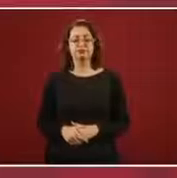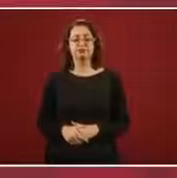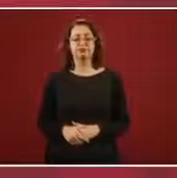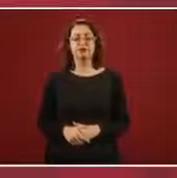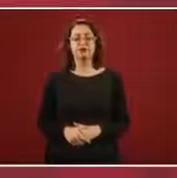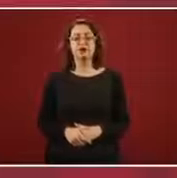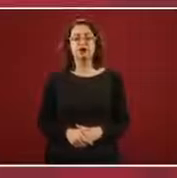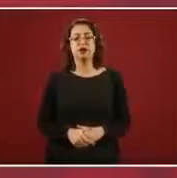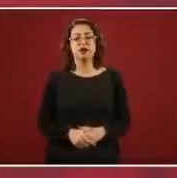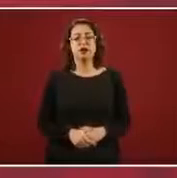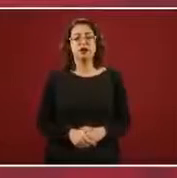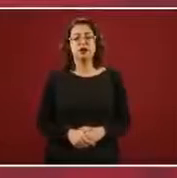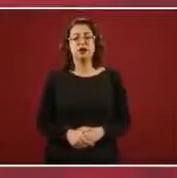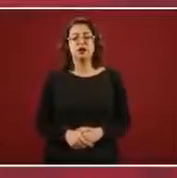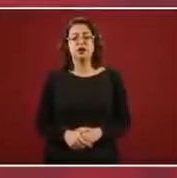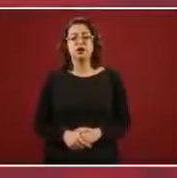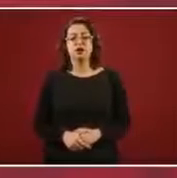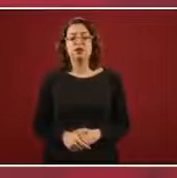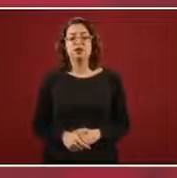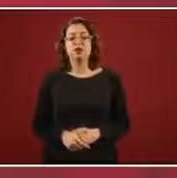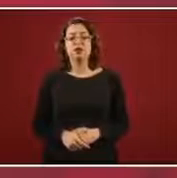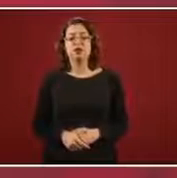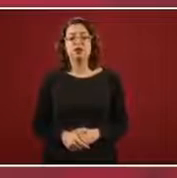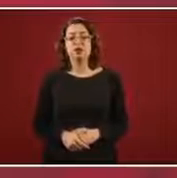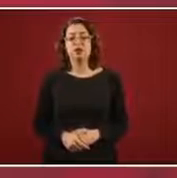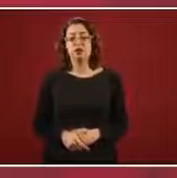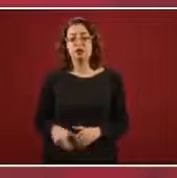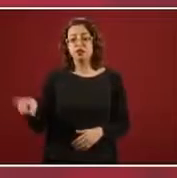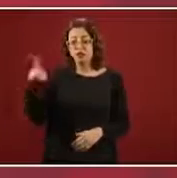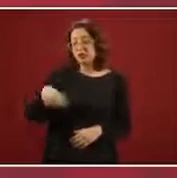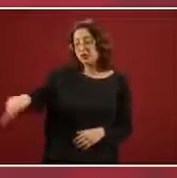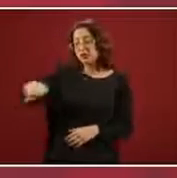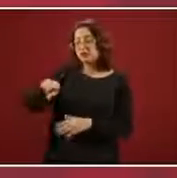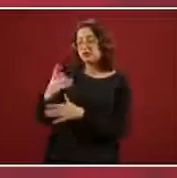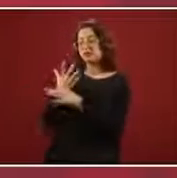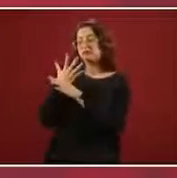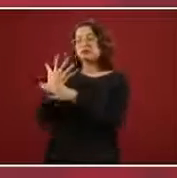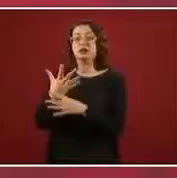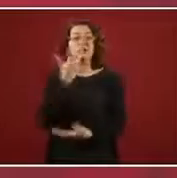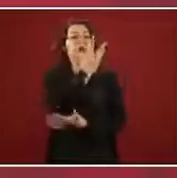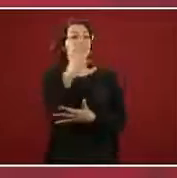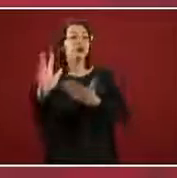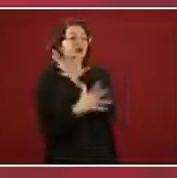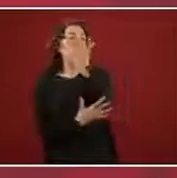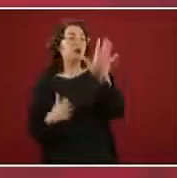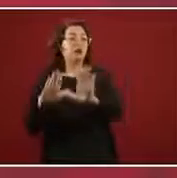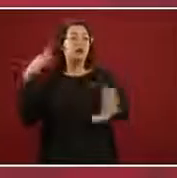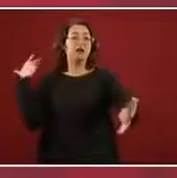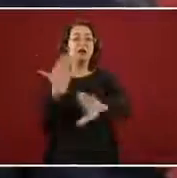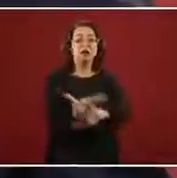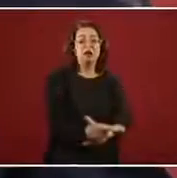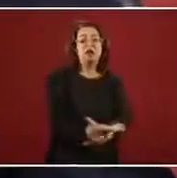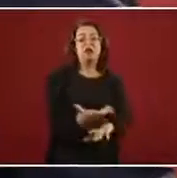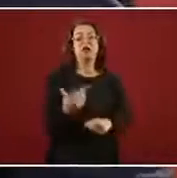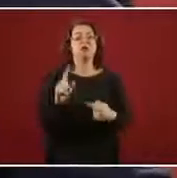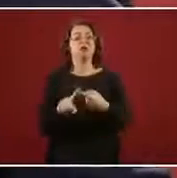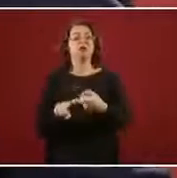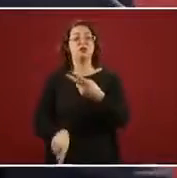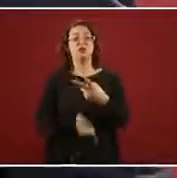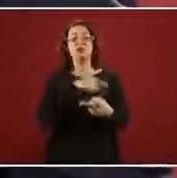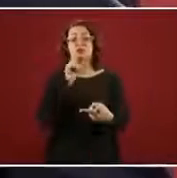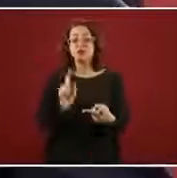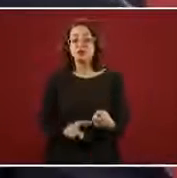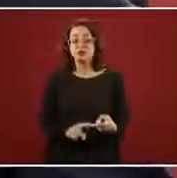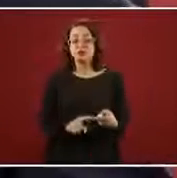Se habla de que va a haber afectaciones al medio ambiente, de que